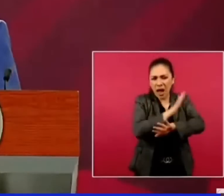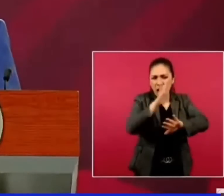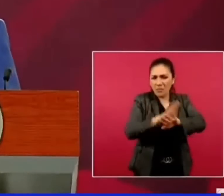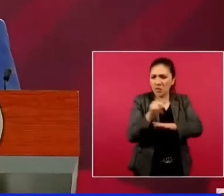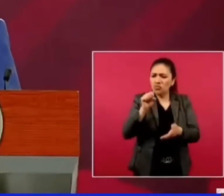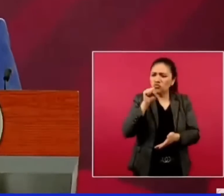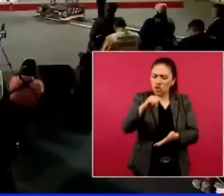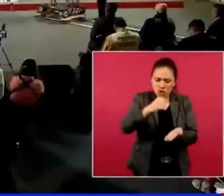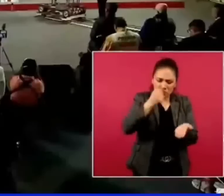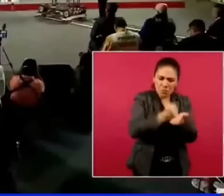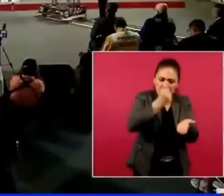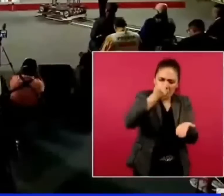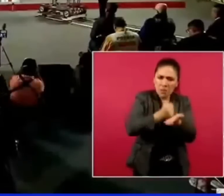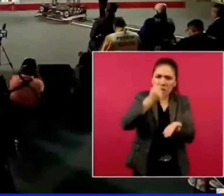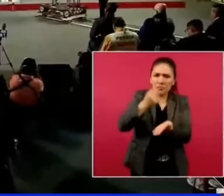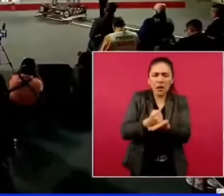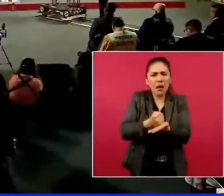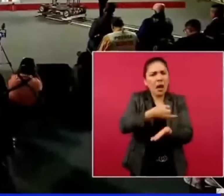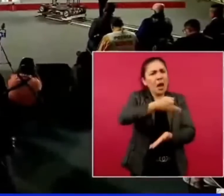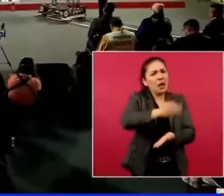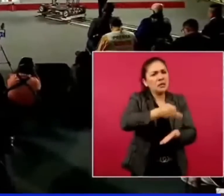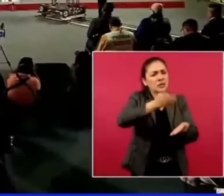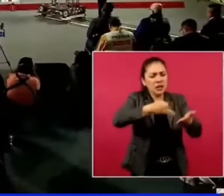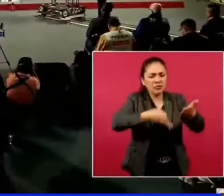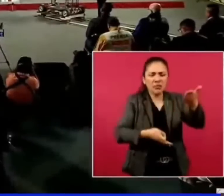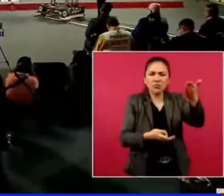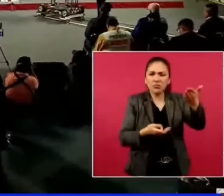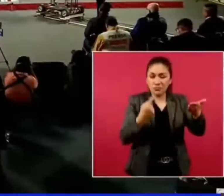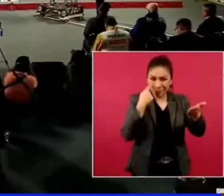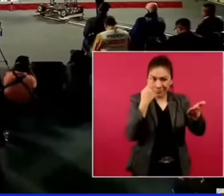aprueban, o las resoluciones que aprueban,